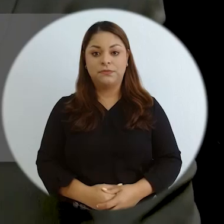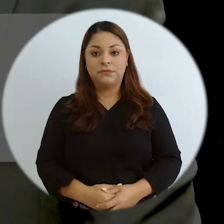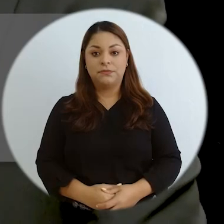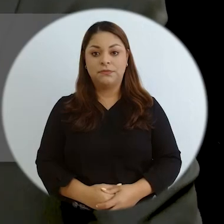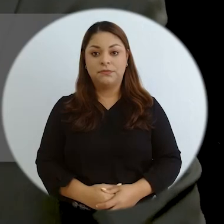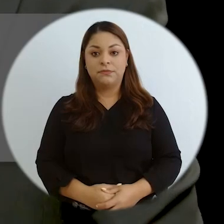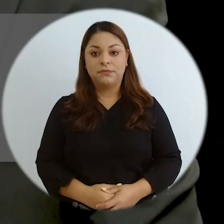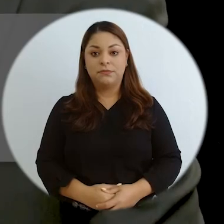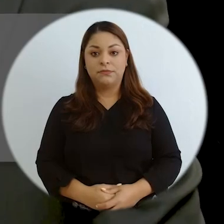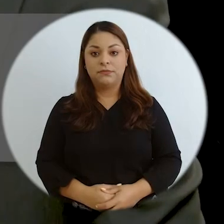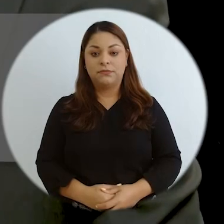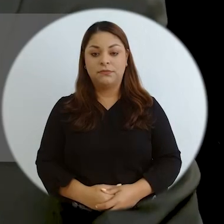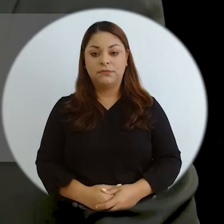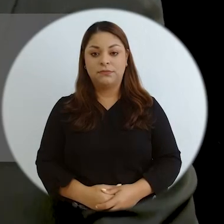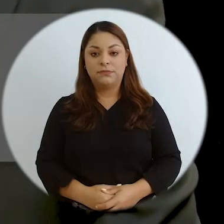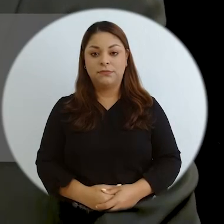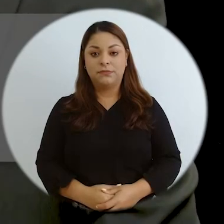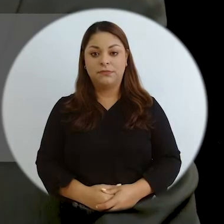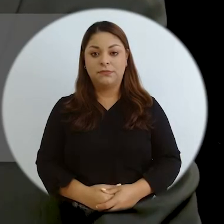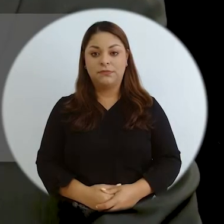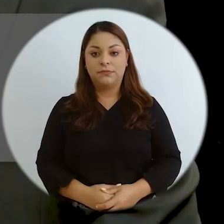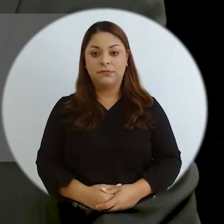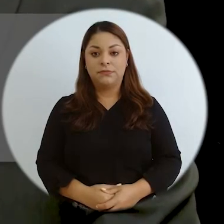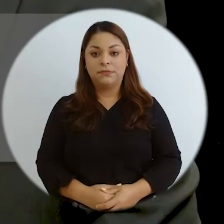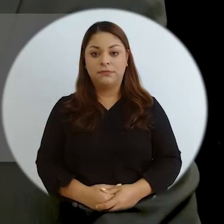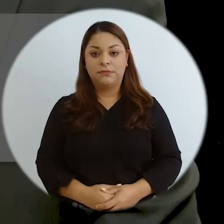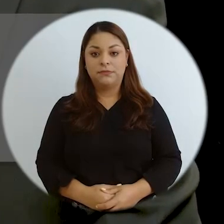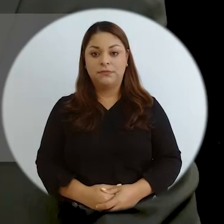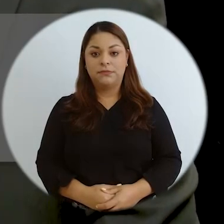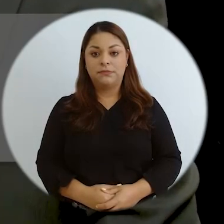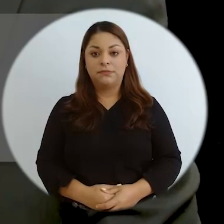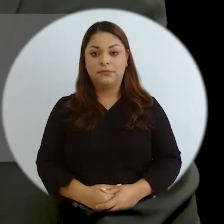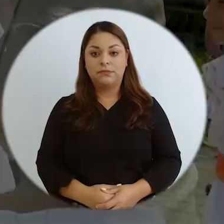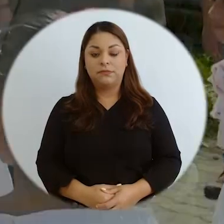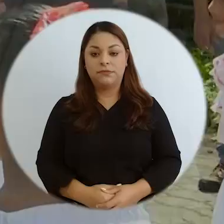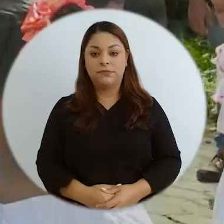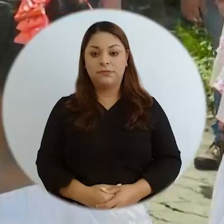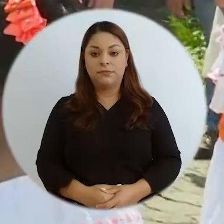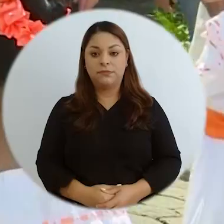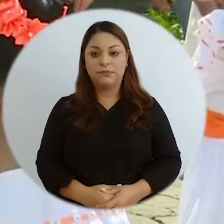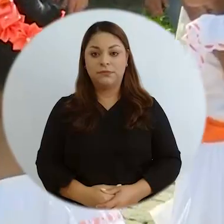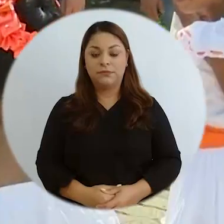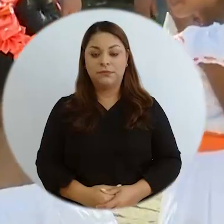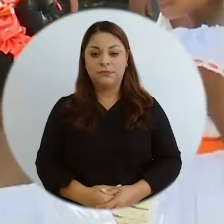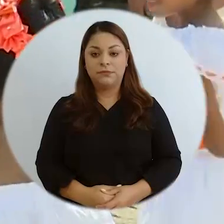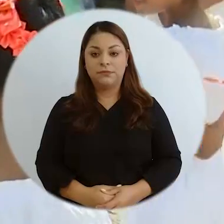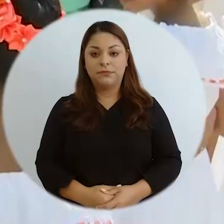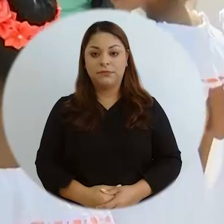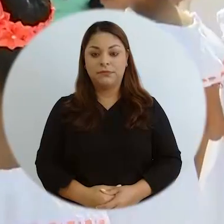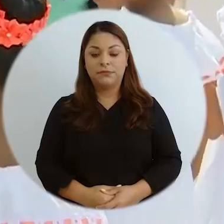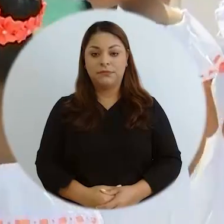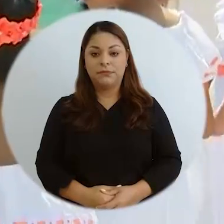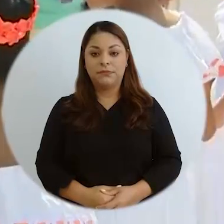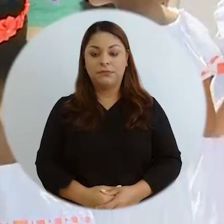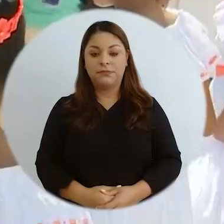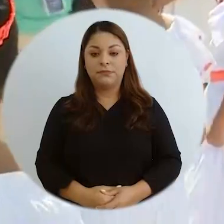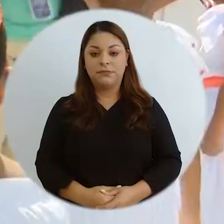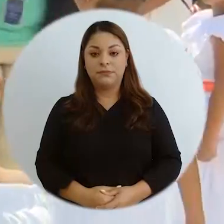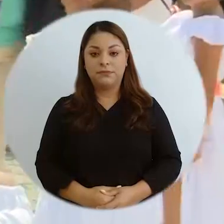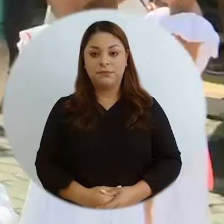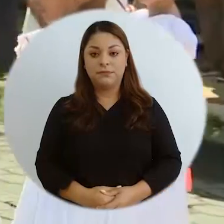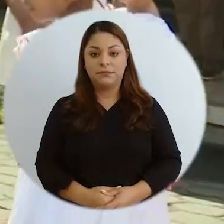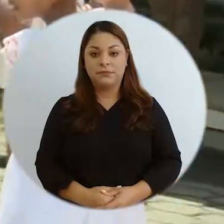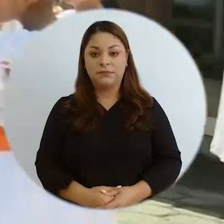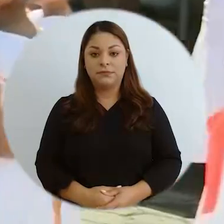Cuando analizamos los resultados del informe 23 del Observatorio de Comunicación Digital, identificamos algunos elementos importantes a considerar, sobre